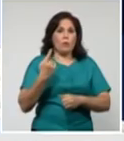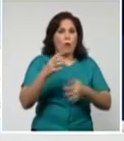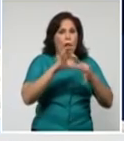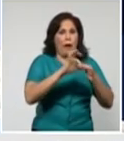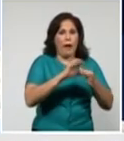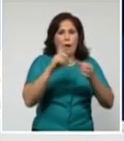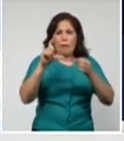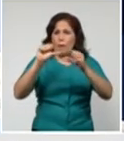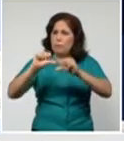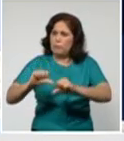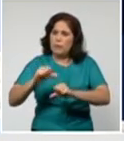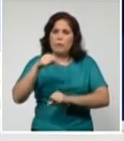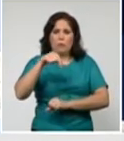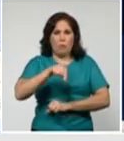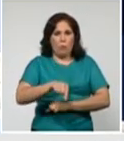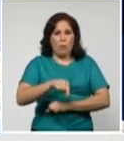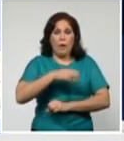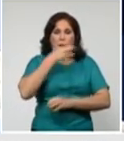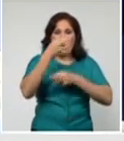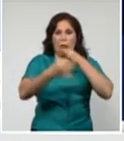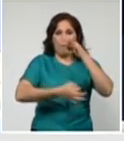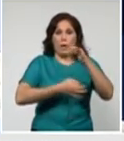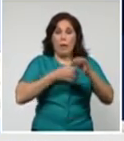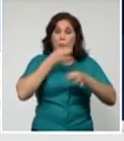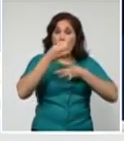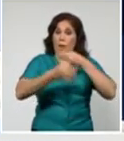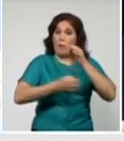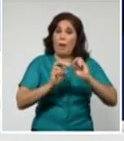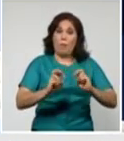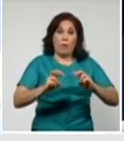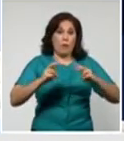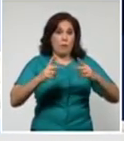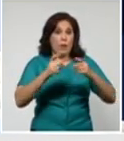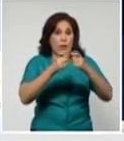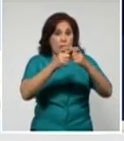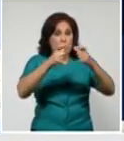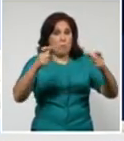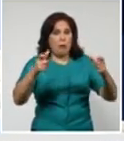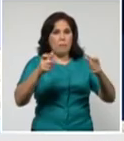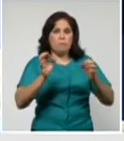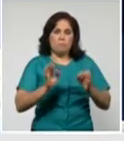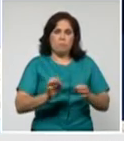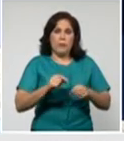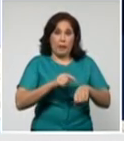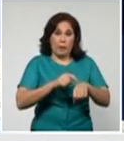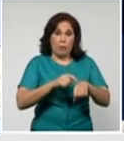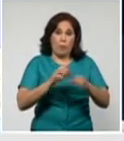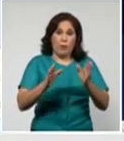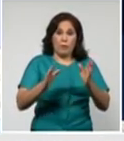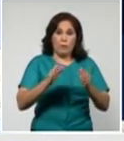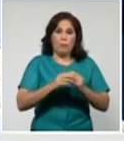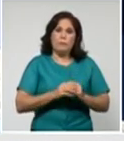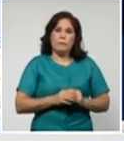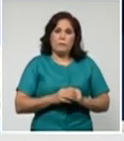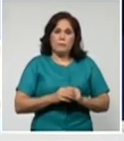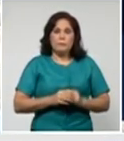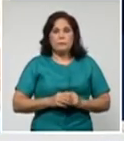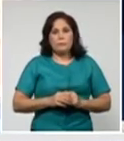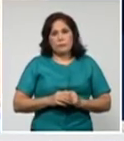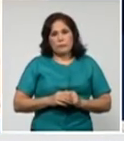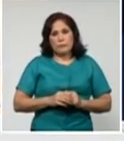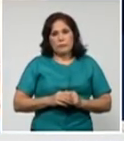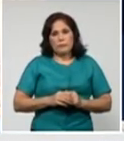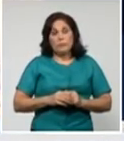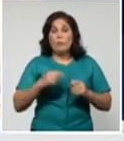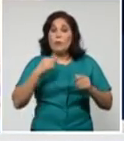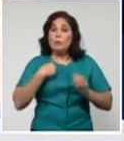críticos, que, como también hemos dicho, una cifra elevada. Yo, con el